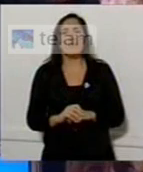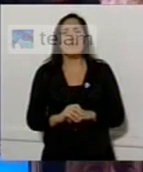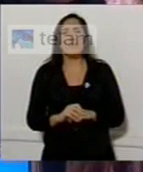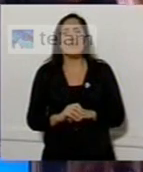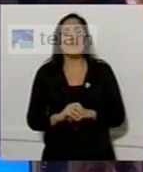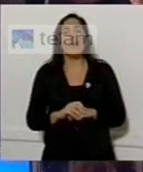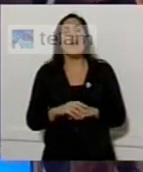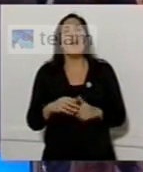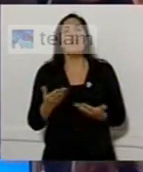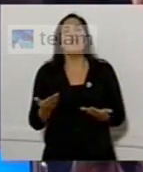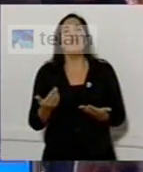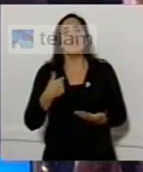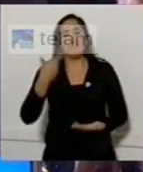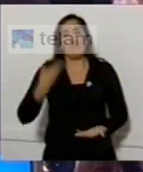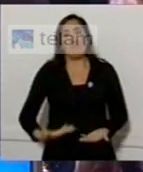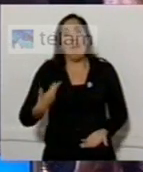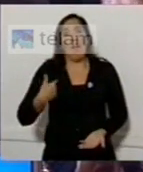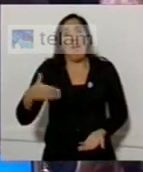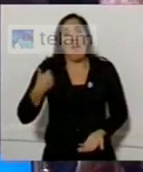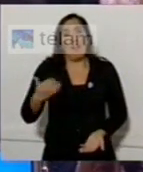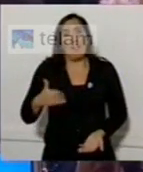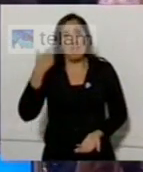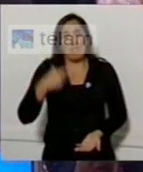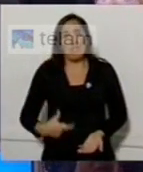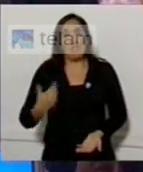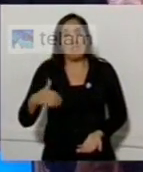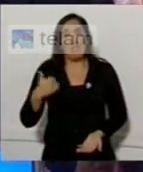Junto a mi condición de argentina,